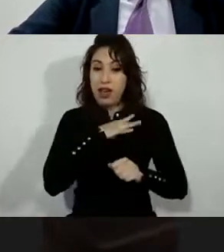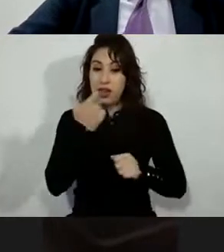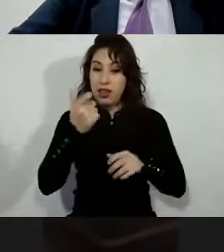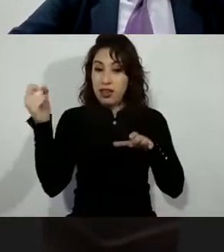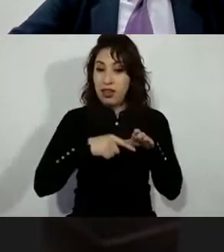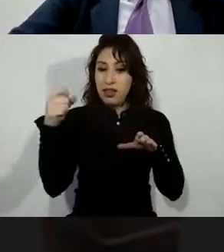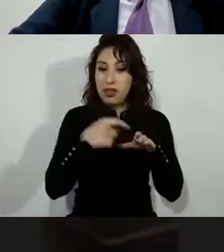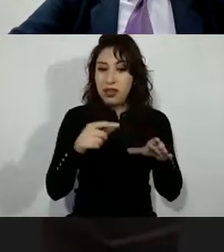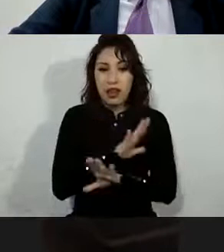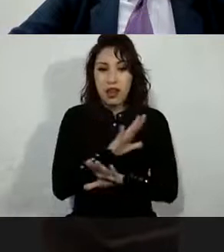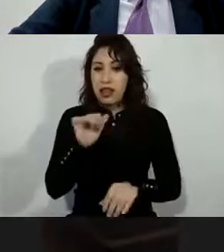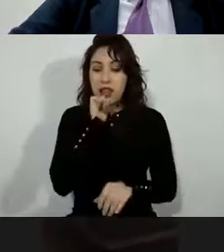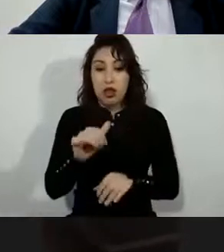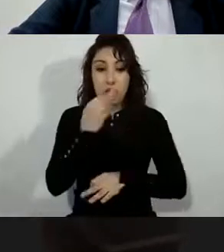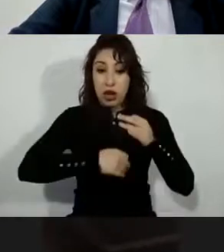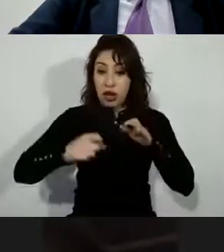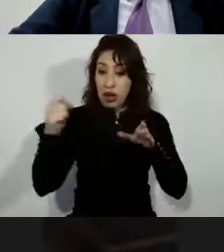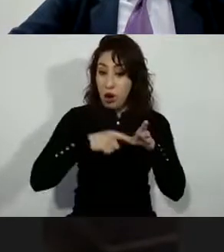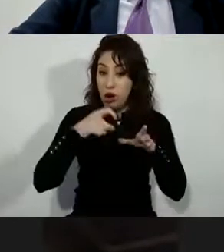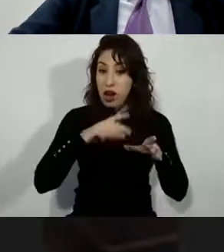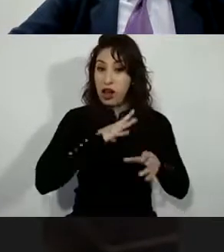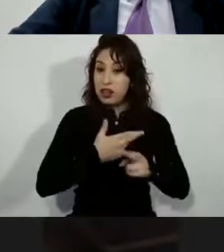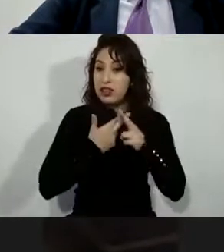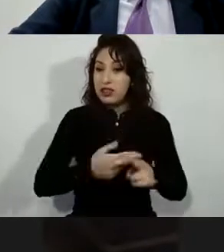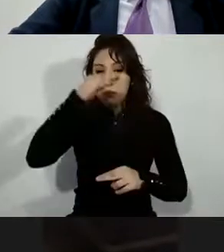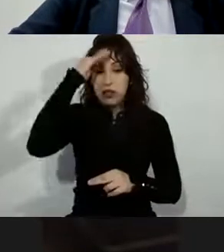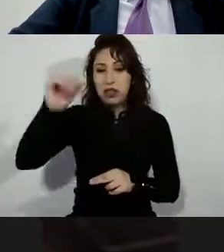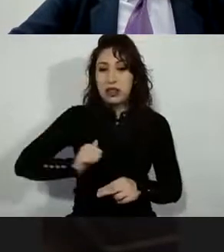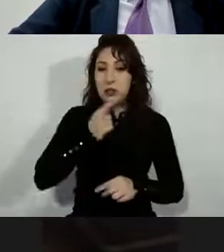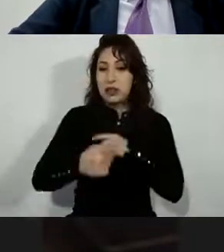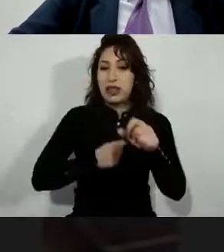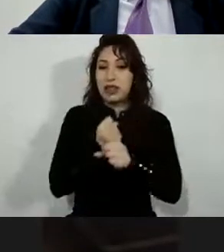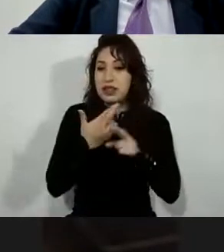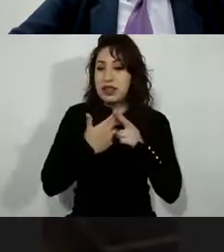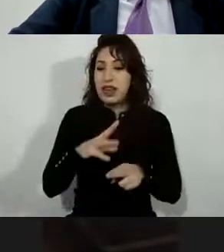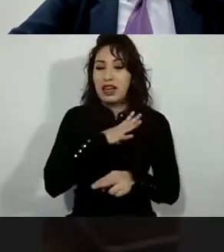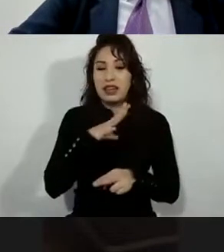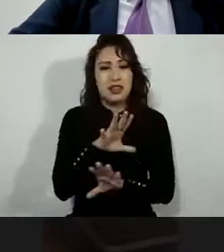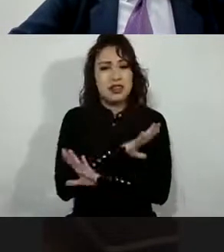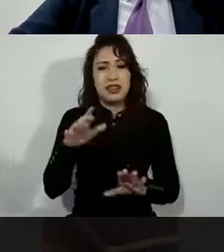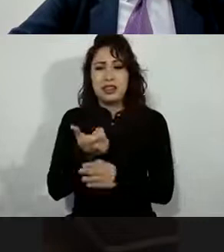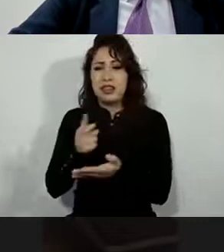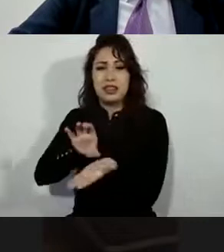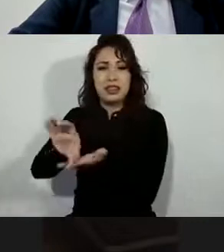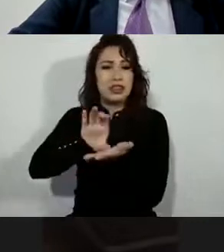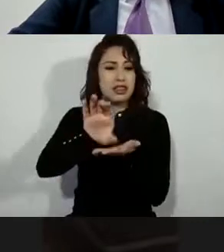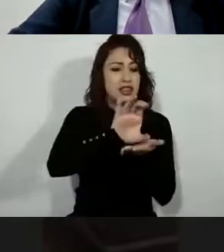ahorrar nada, ya los ahorros ya se gastaron. No vamos a tener un solo ahorro. Tenemos deudas. Y el